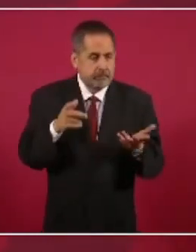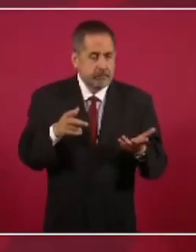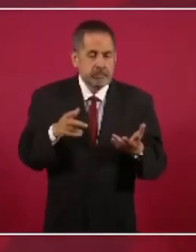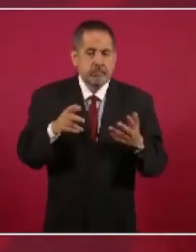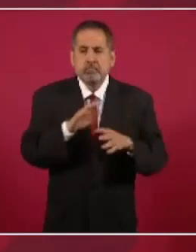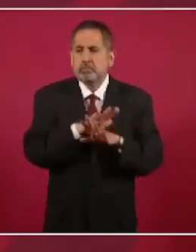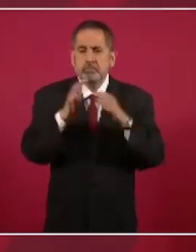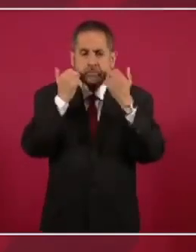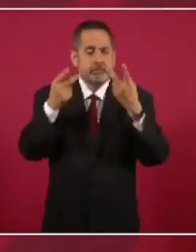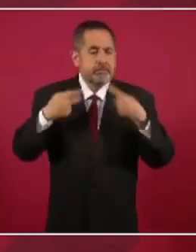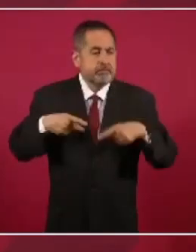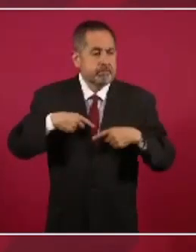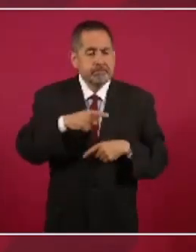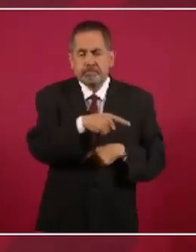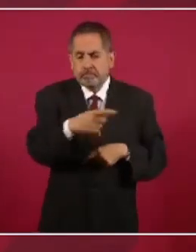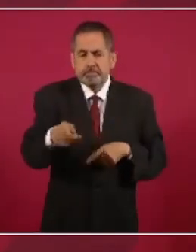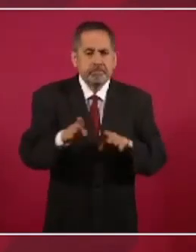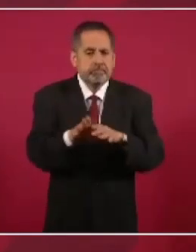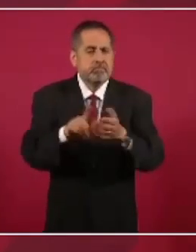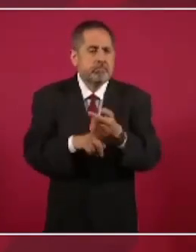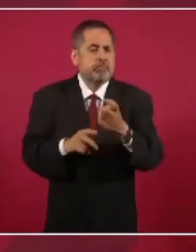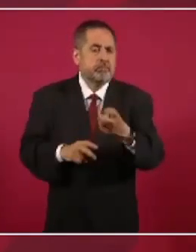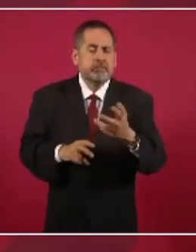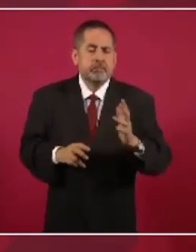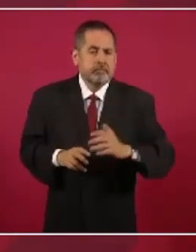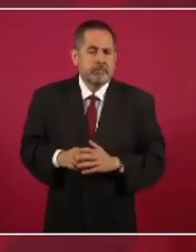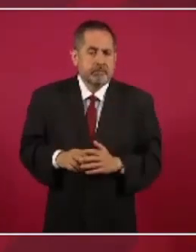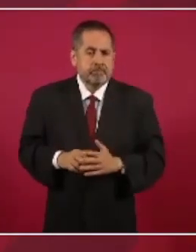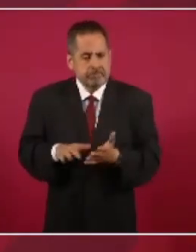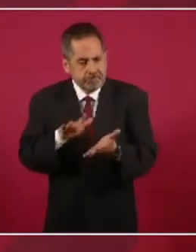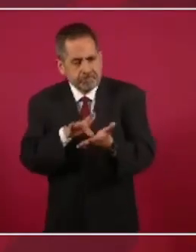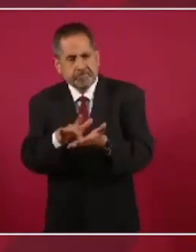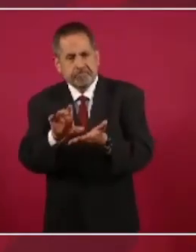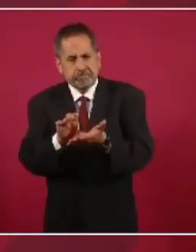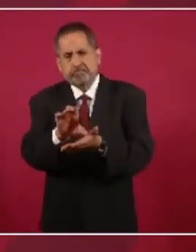persona, pero esto es otro apoyo,